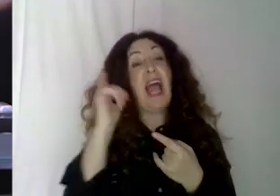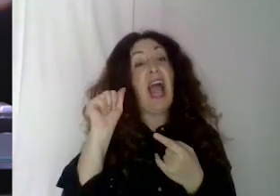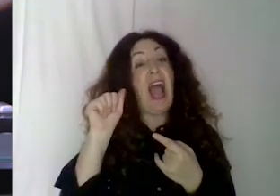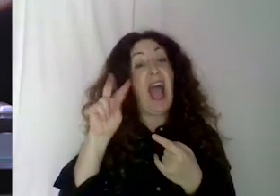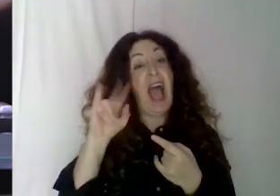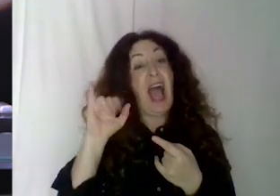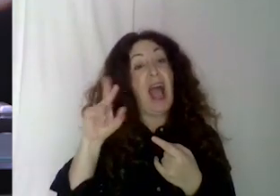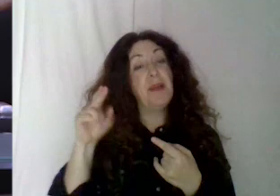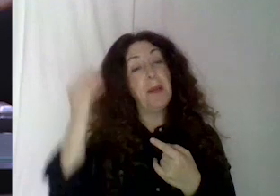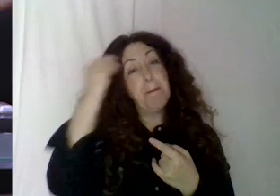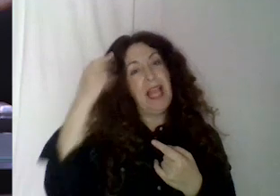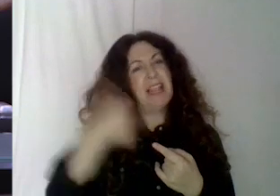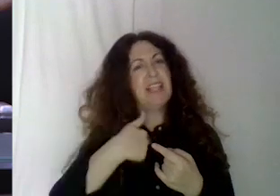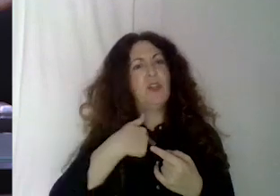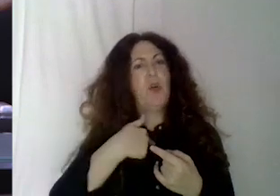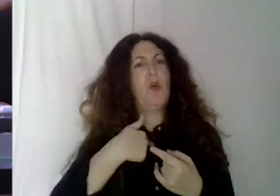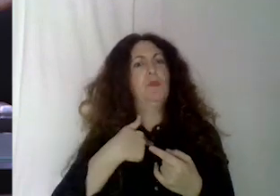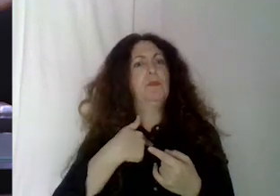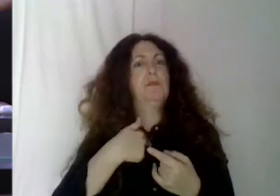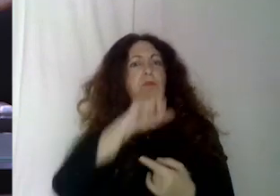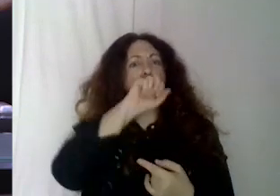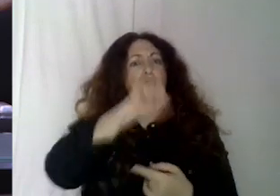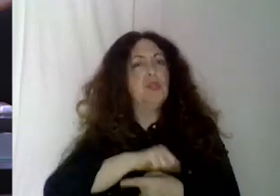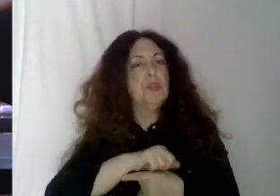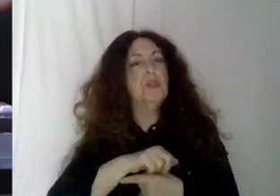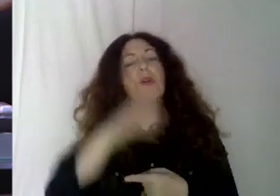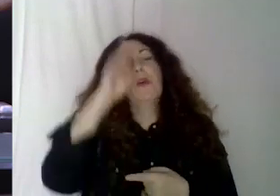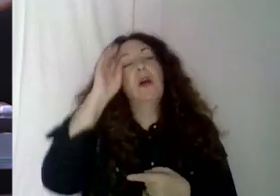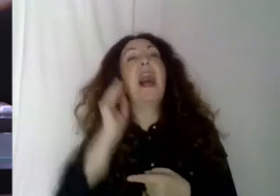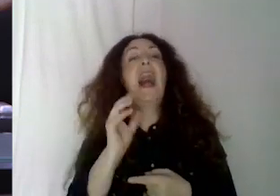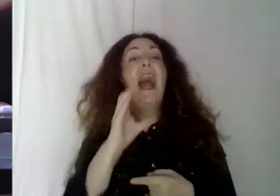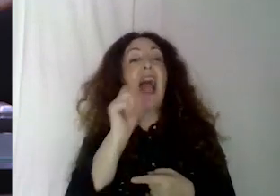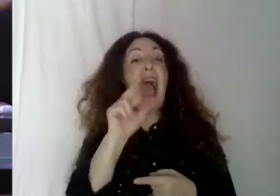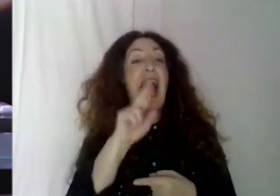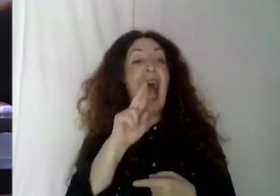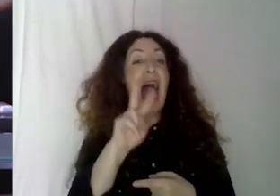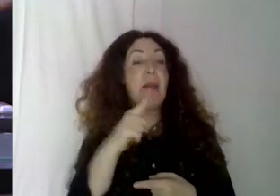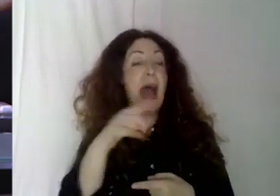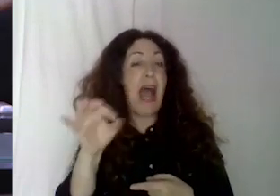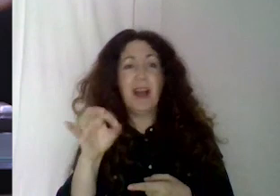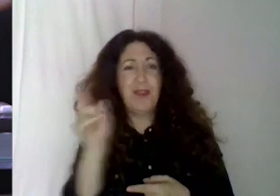el primero que lo visita y de los testimonios que hay de la estupefacción primero